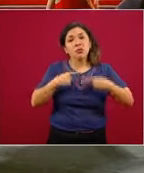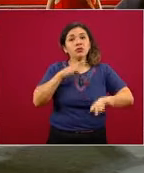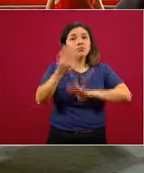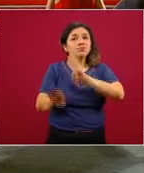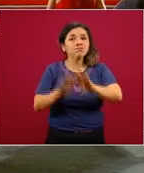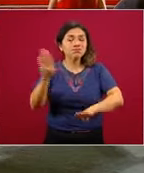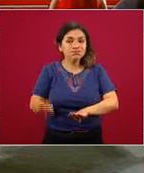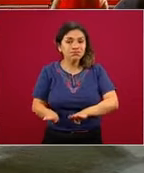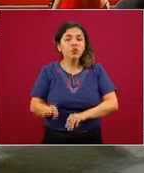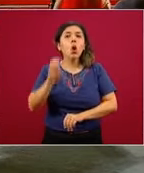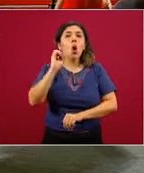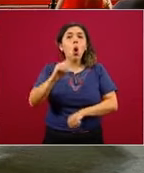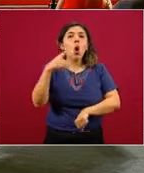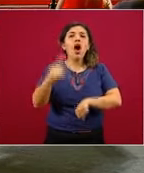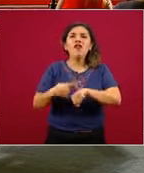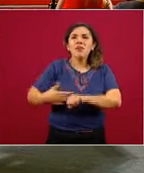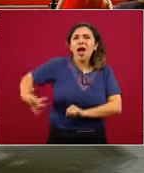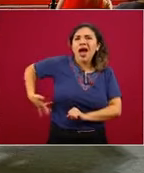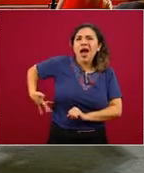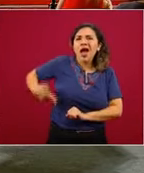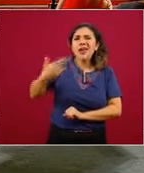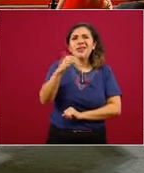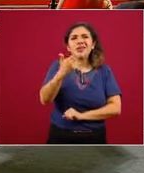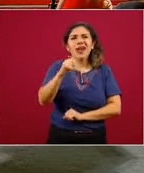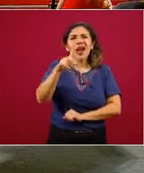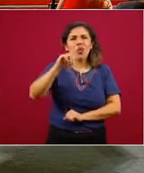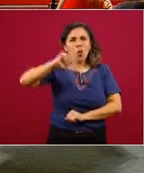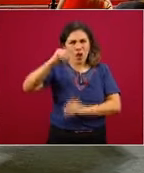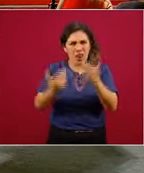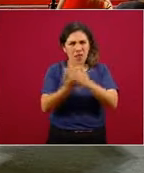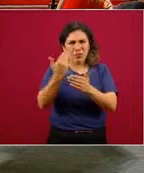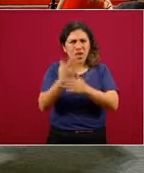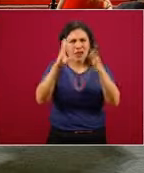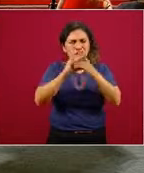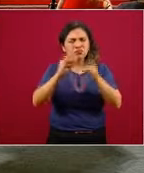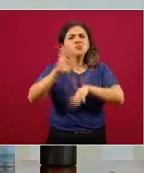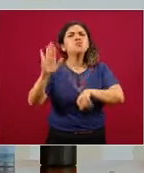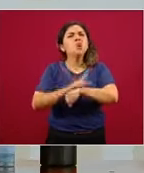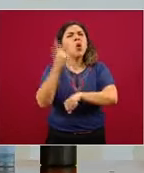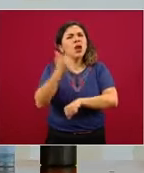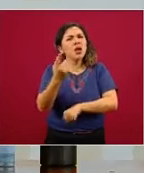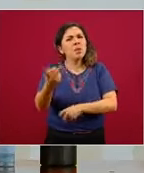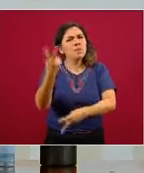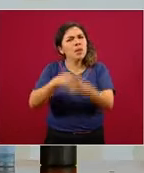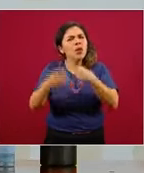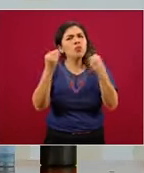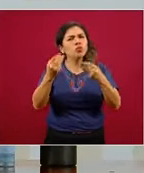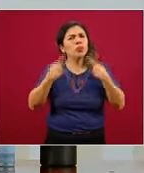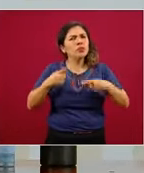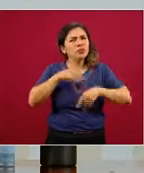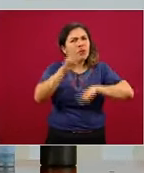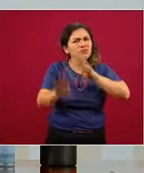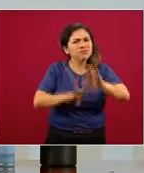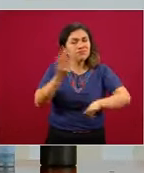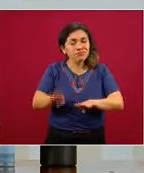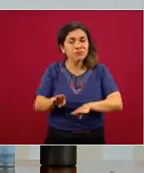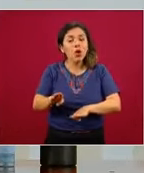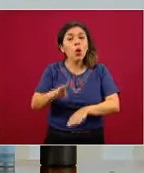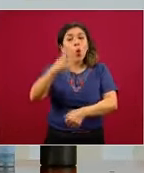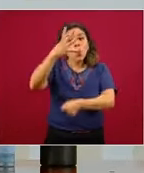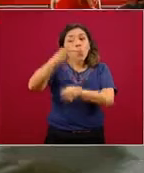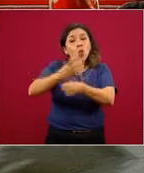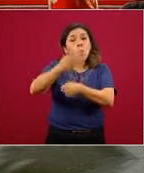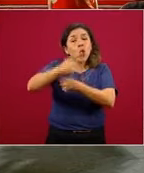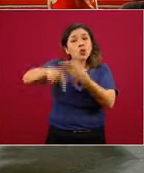Los trastornos crónicos del hígado, esta mañana hablábamos de las causas de mortalidad general, y la cuarta